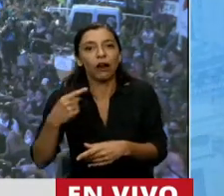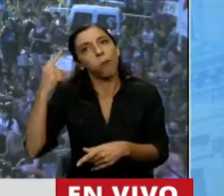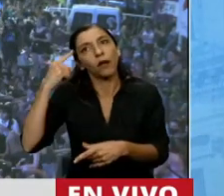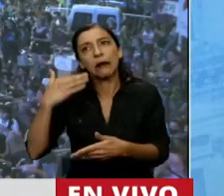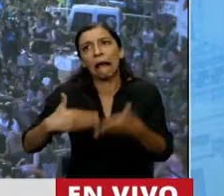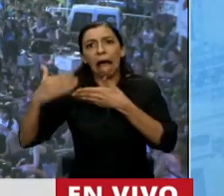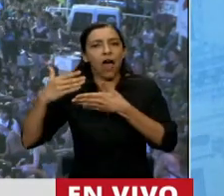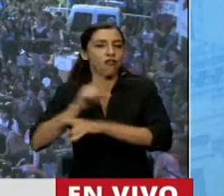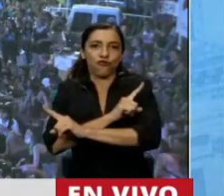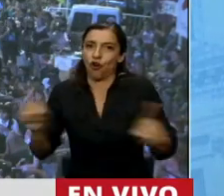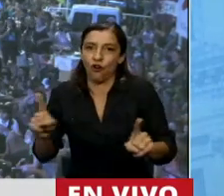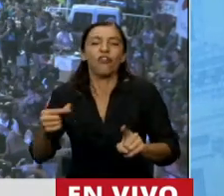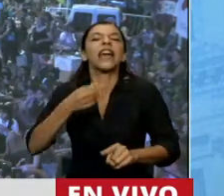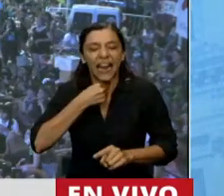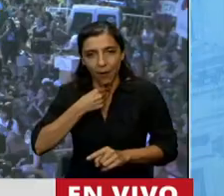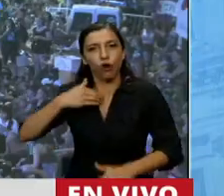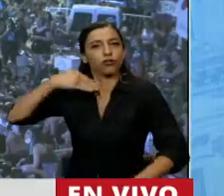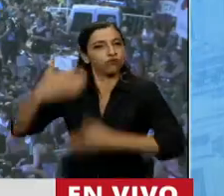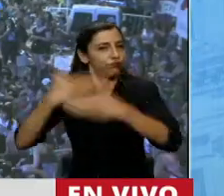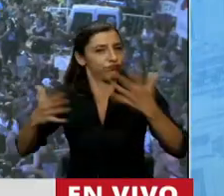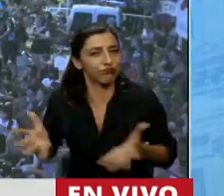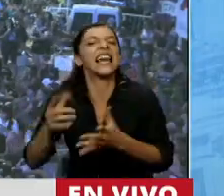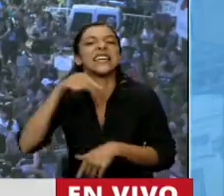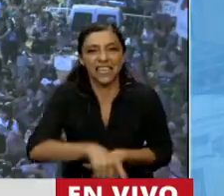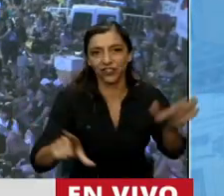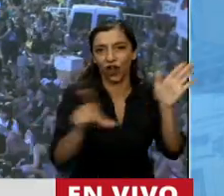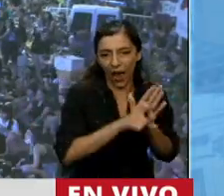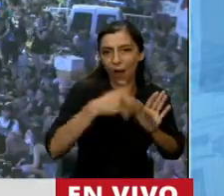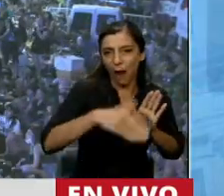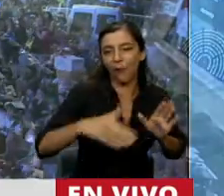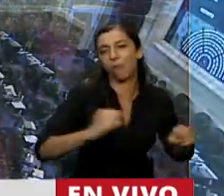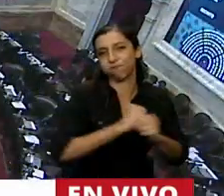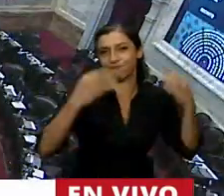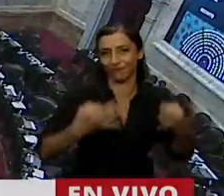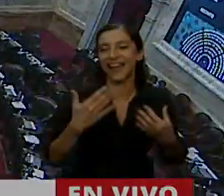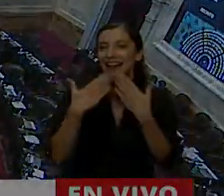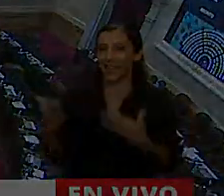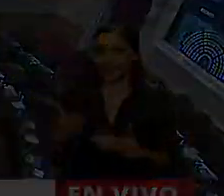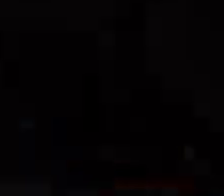esto, sin dudas, va a ser otra nueva ley. Gracias, presidente. Gracias, diputada.